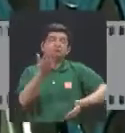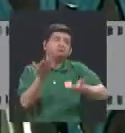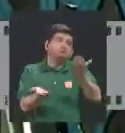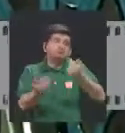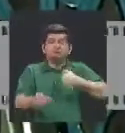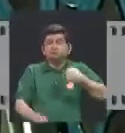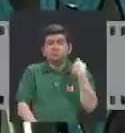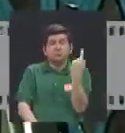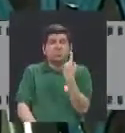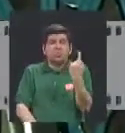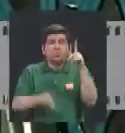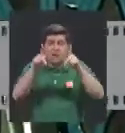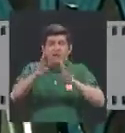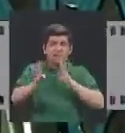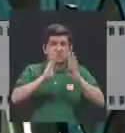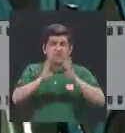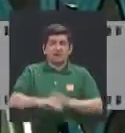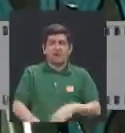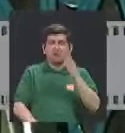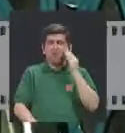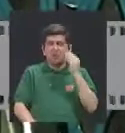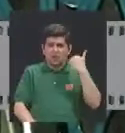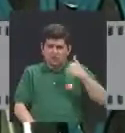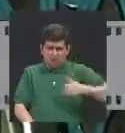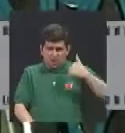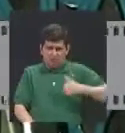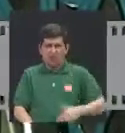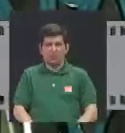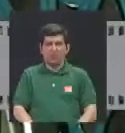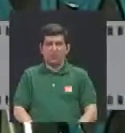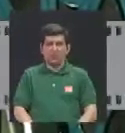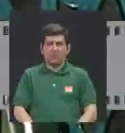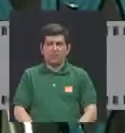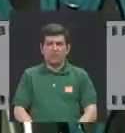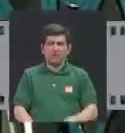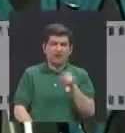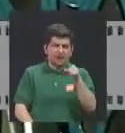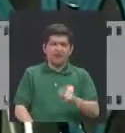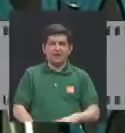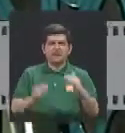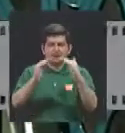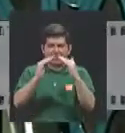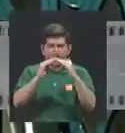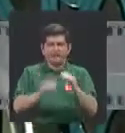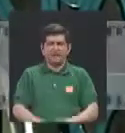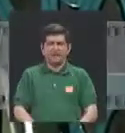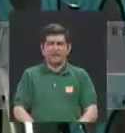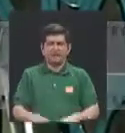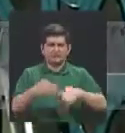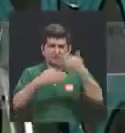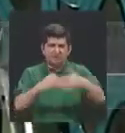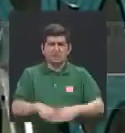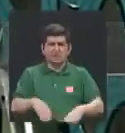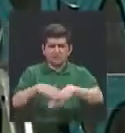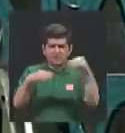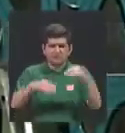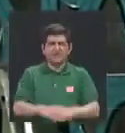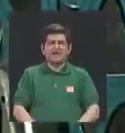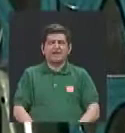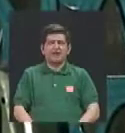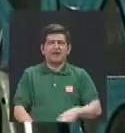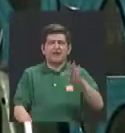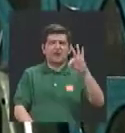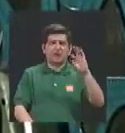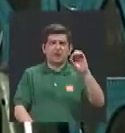pequeño. Posiblemente yo era el único que hablaba con mi abuela. Mi abuela llegaba a la casa y después de que le sacaban